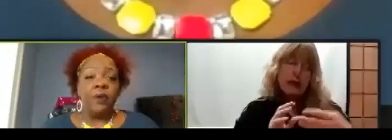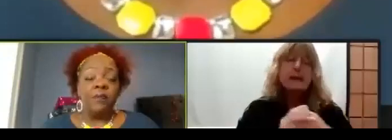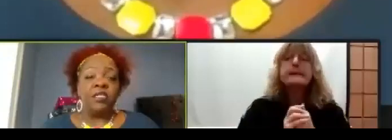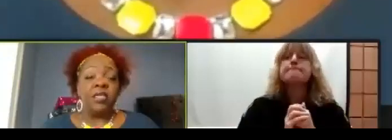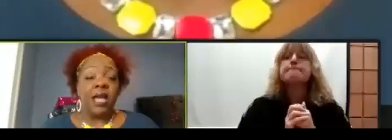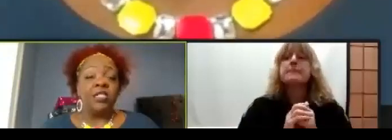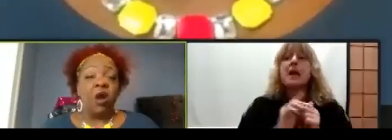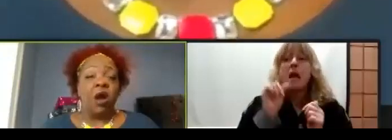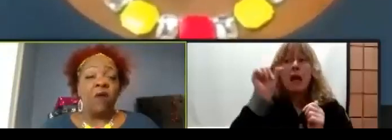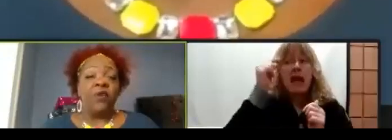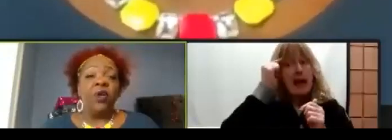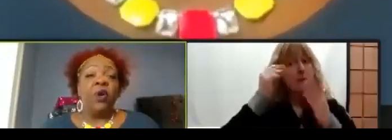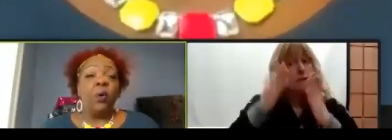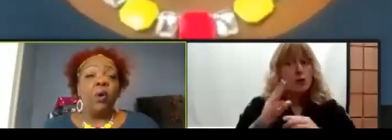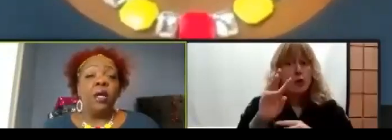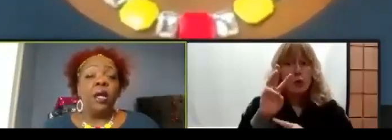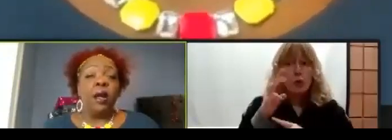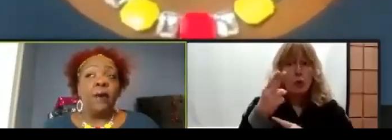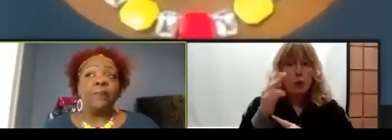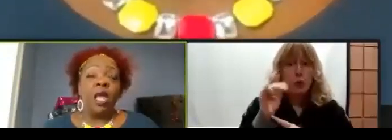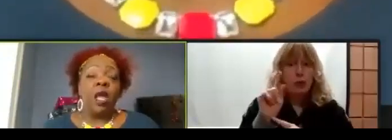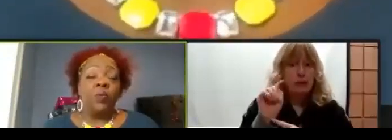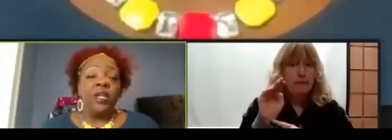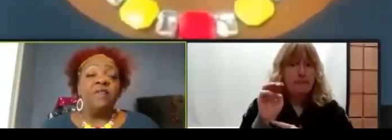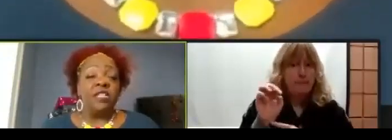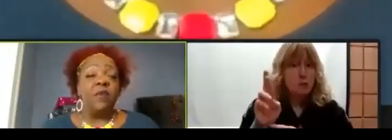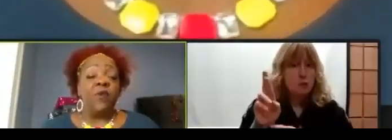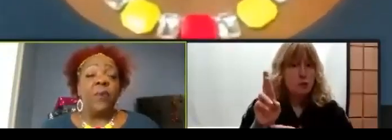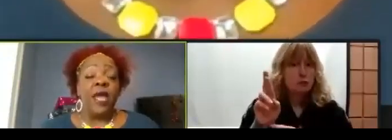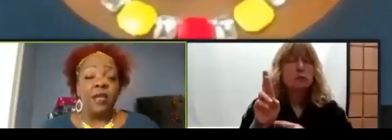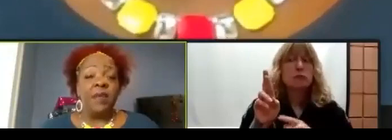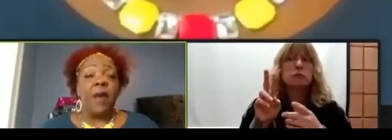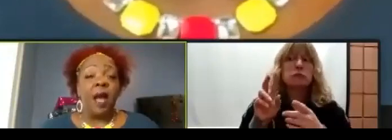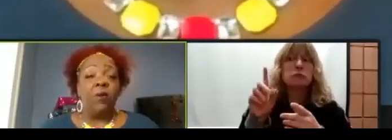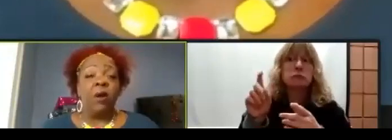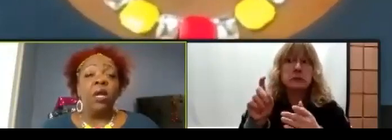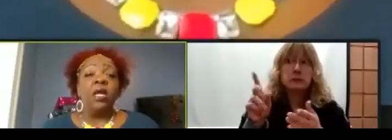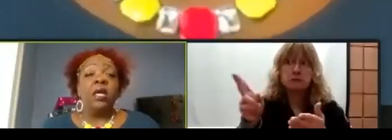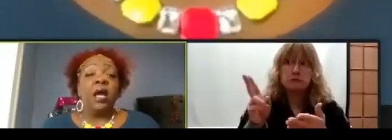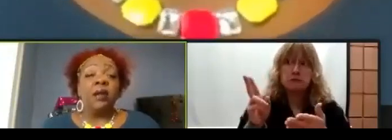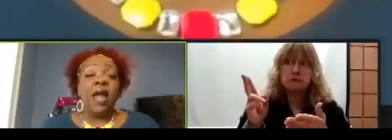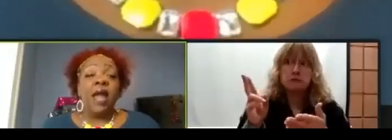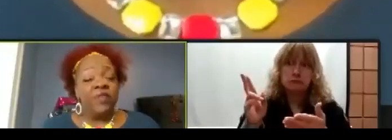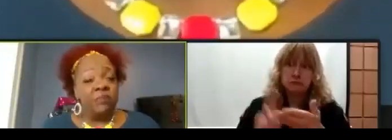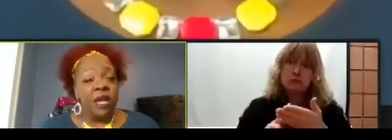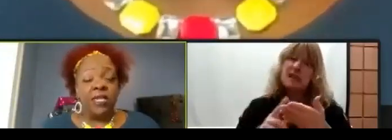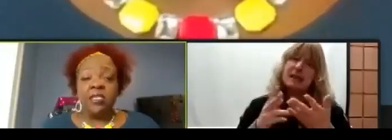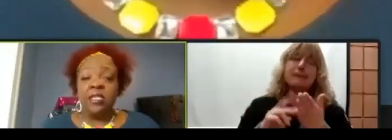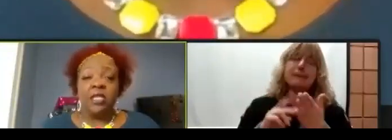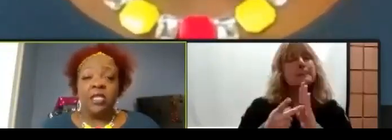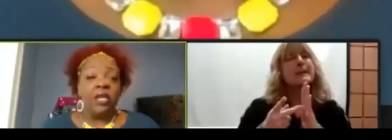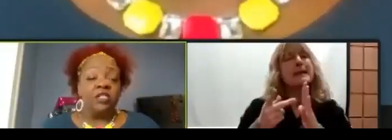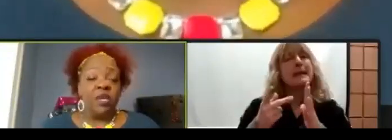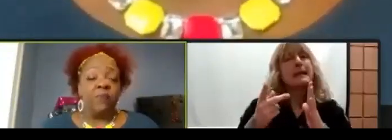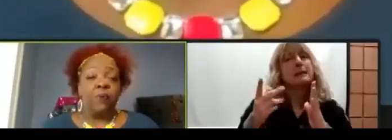y firmando en aliviar parte de su poder del pandemia mucho este dinero no nos van a dar a las